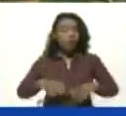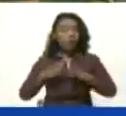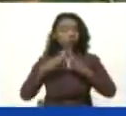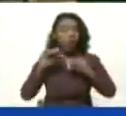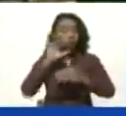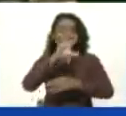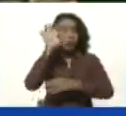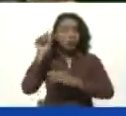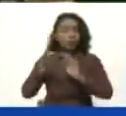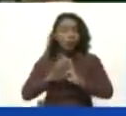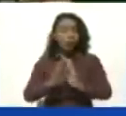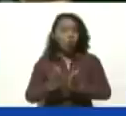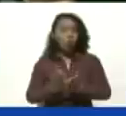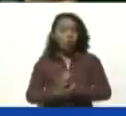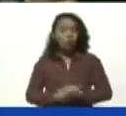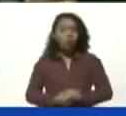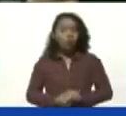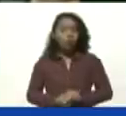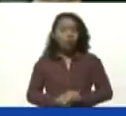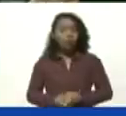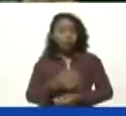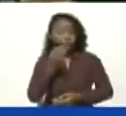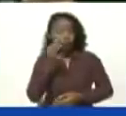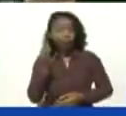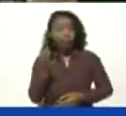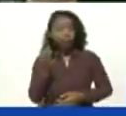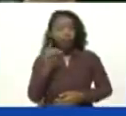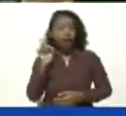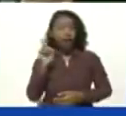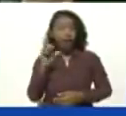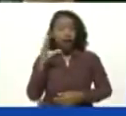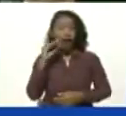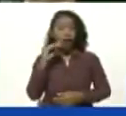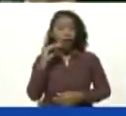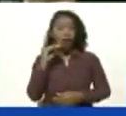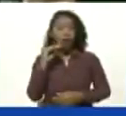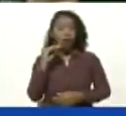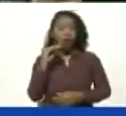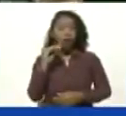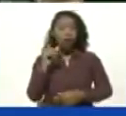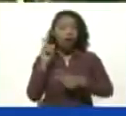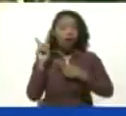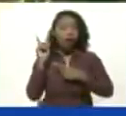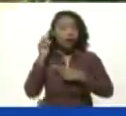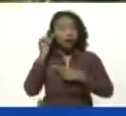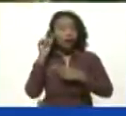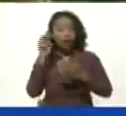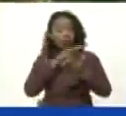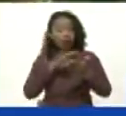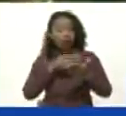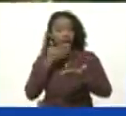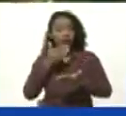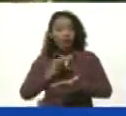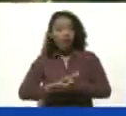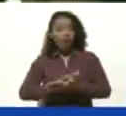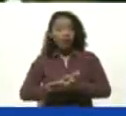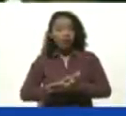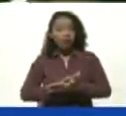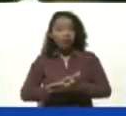los países del mundo, ¿verdad? Ella habló y ella leyó una carta de Alex